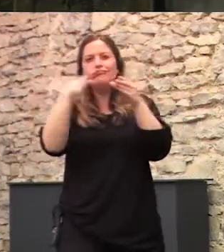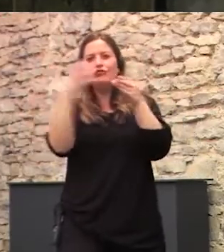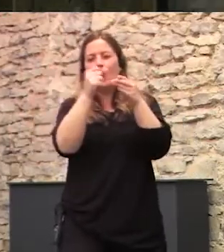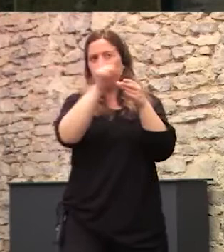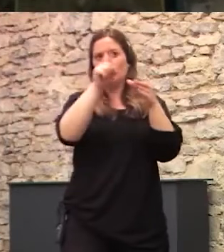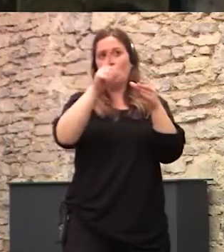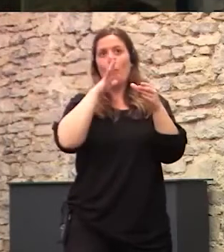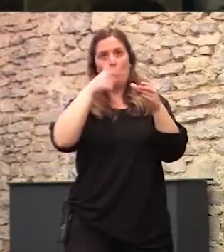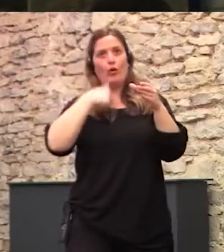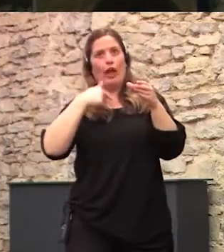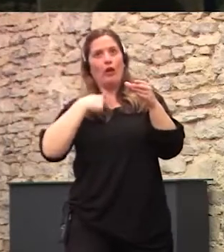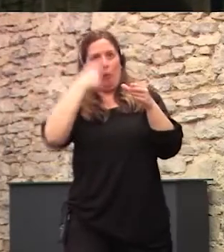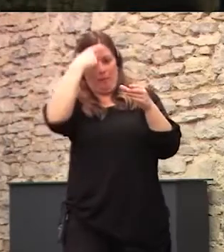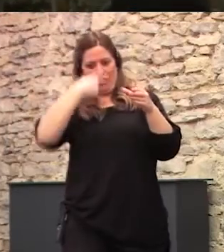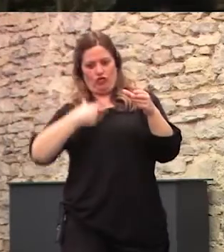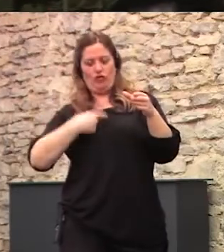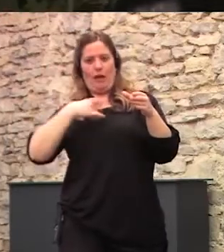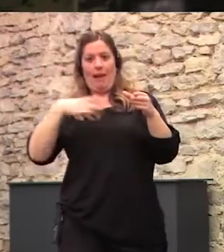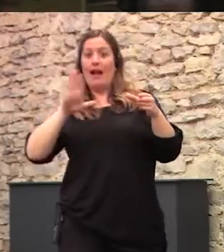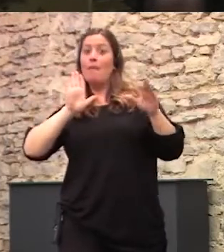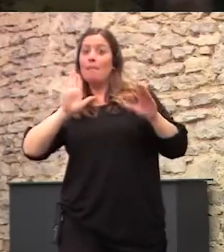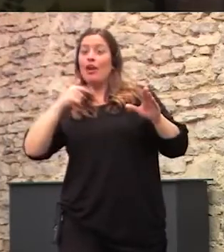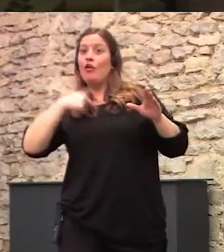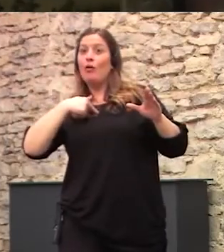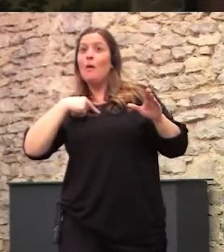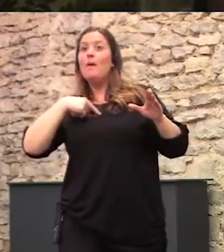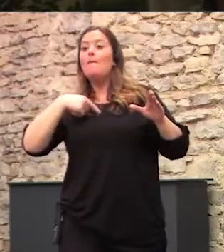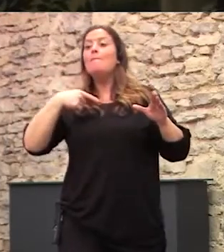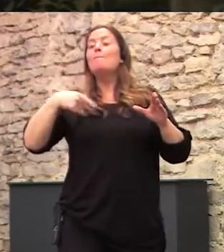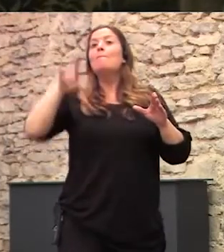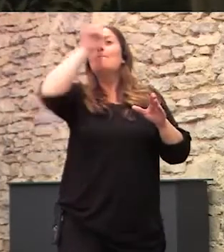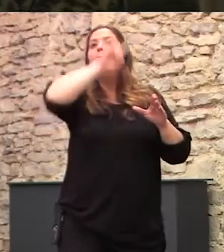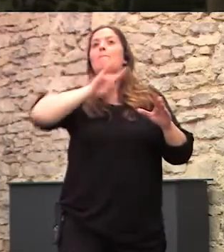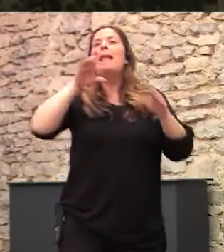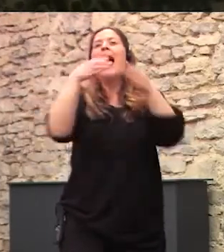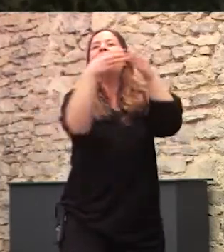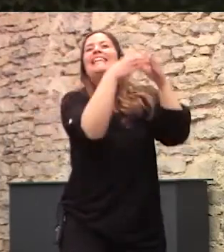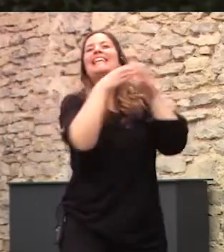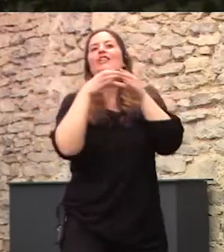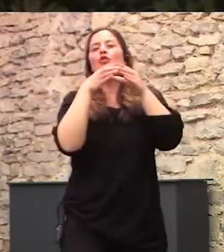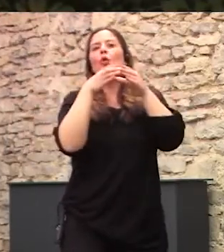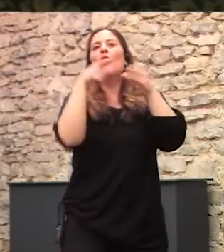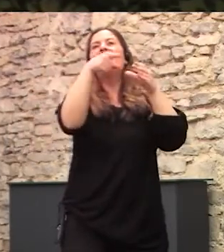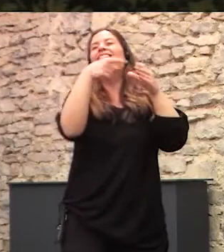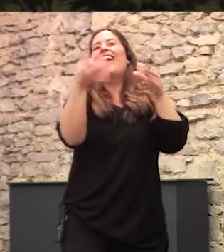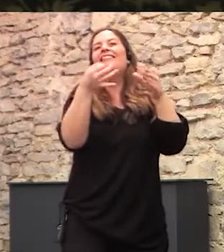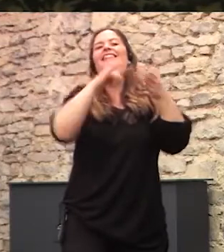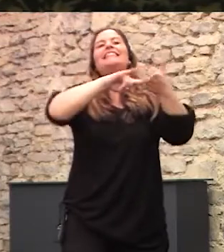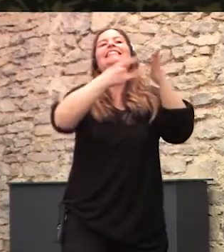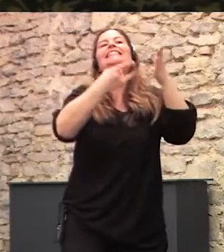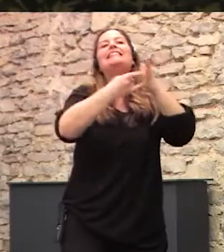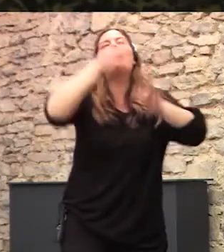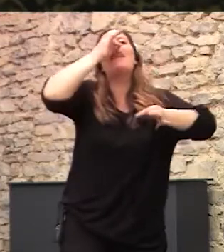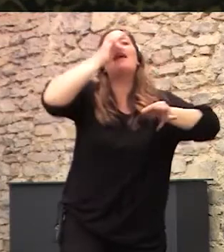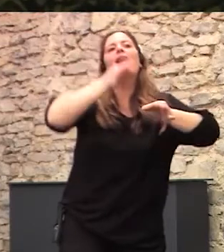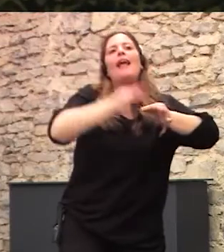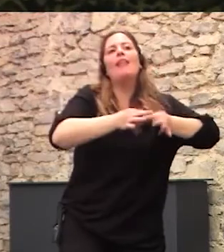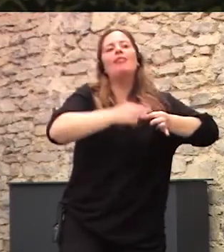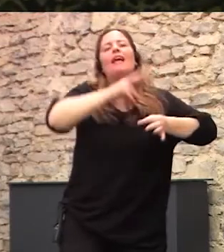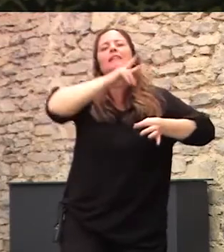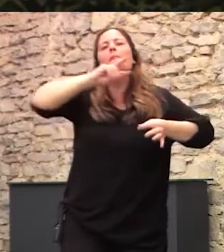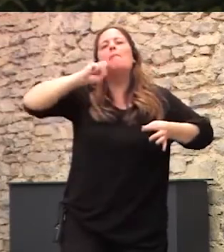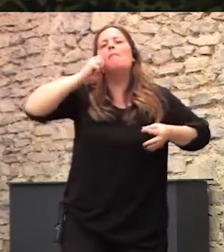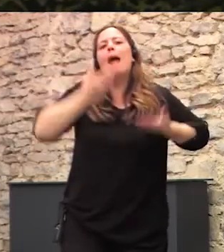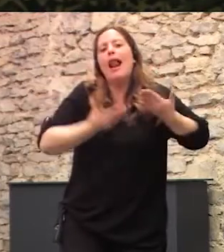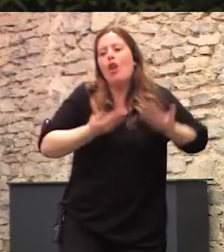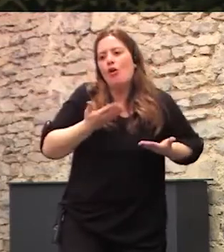parte de la blanquitud. La blanquitud es un sistema. Es un sistema de creencias, un sistema de valores, un